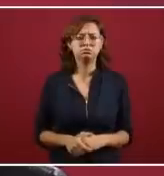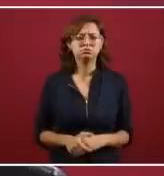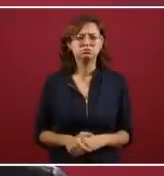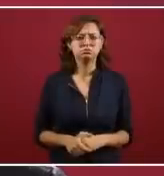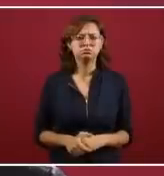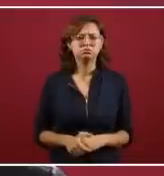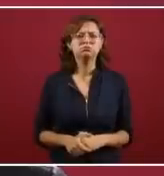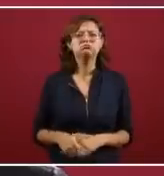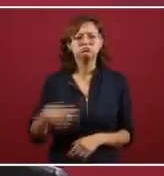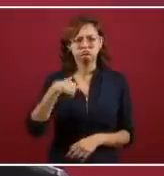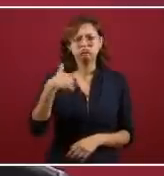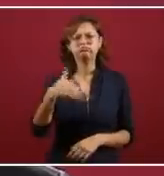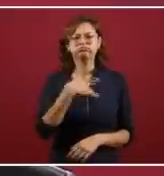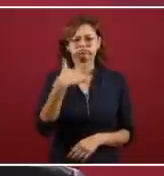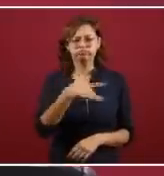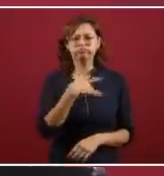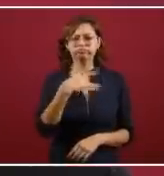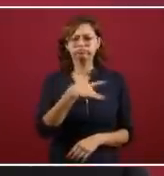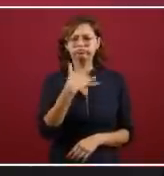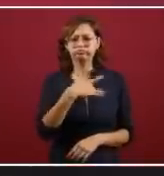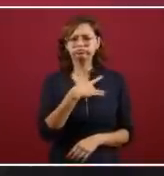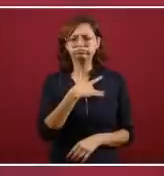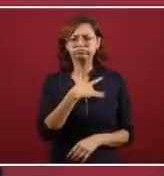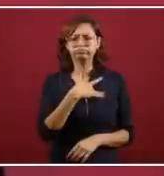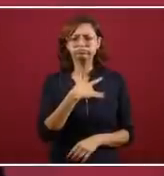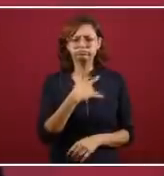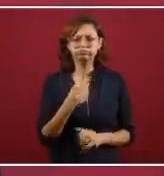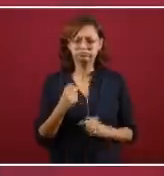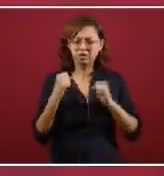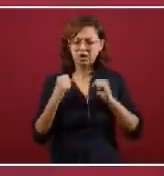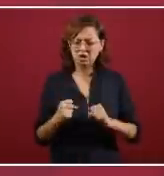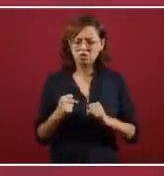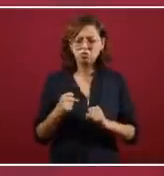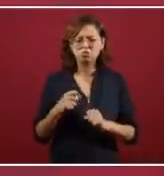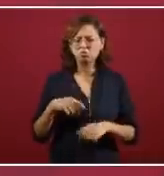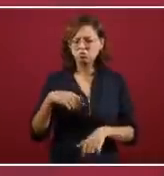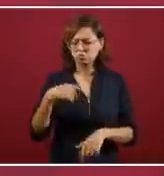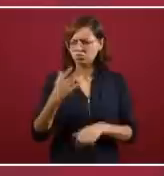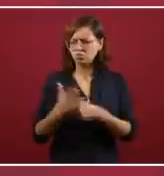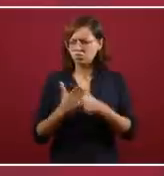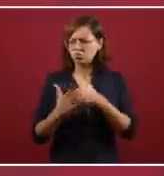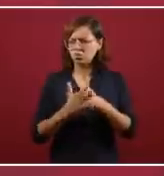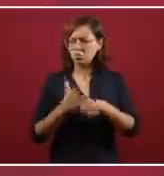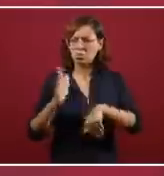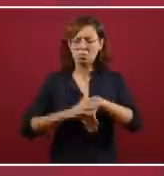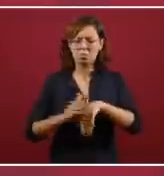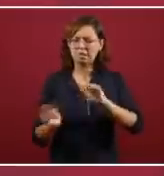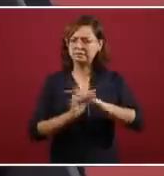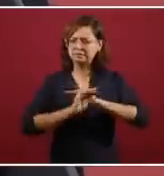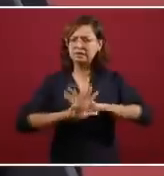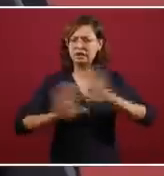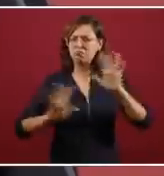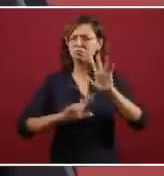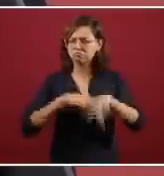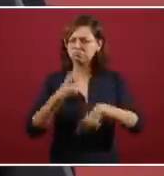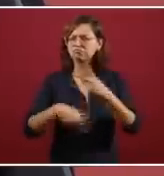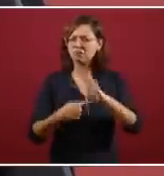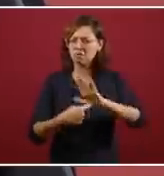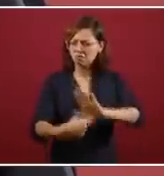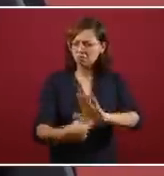y estoy seguro que va a aclarar todo esto que se